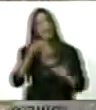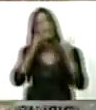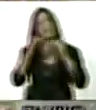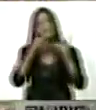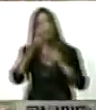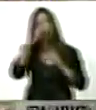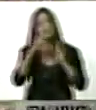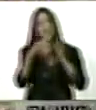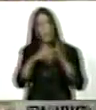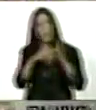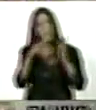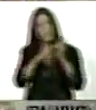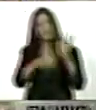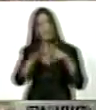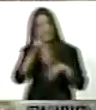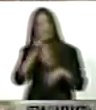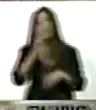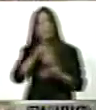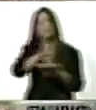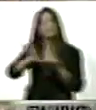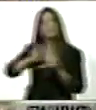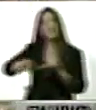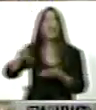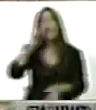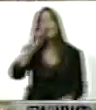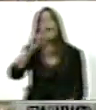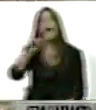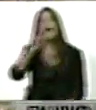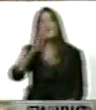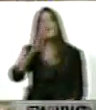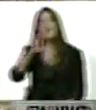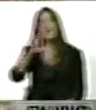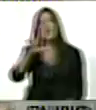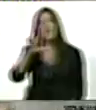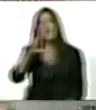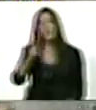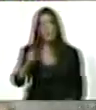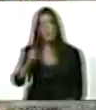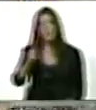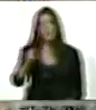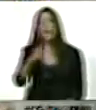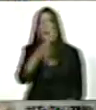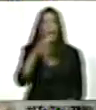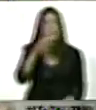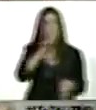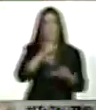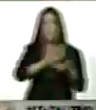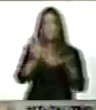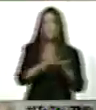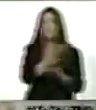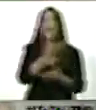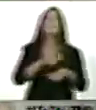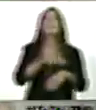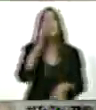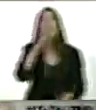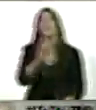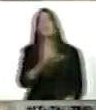2014? También votaron a Abeledo, lo votó Capriles, porque Abeledo supuestamente, Ramón Guillermo Abeledo supuestamente